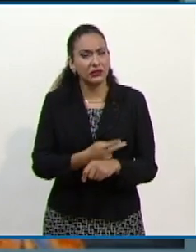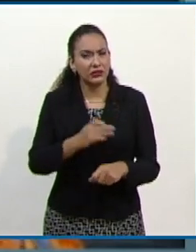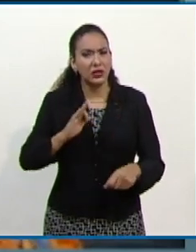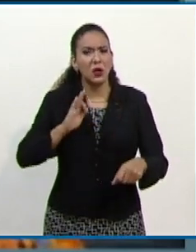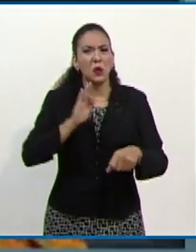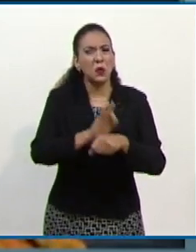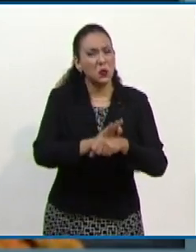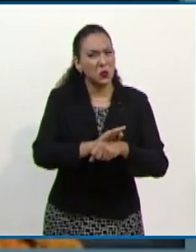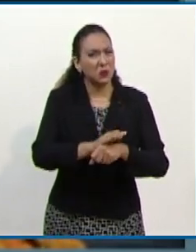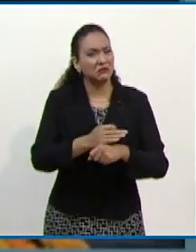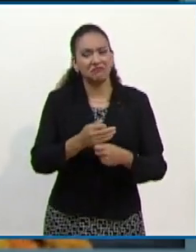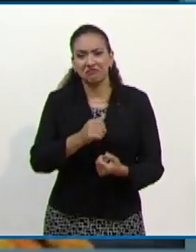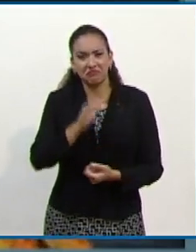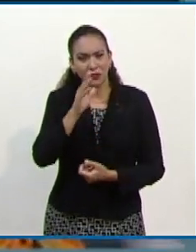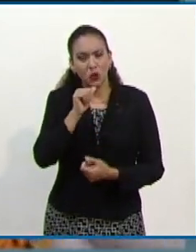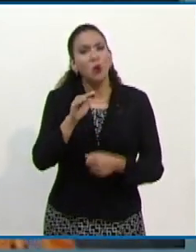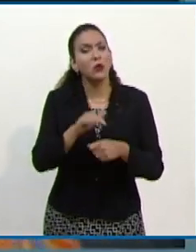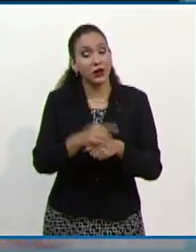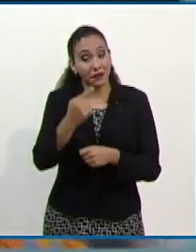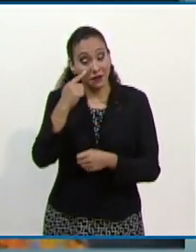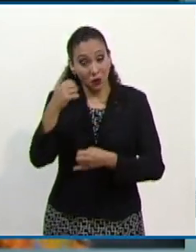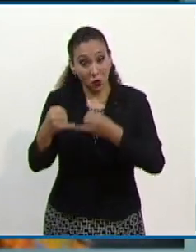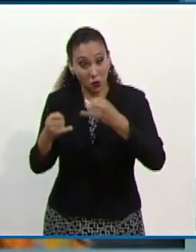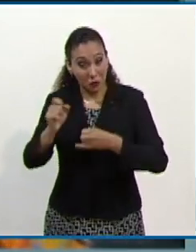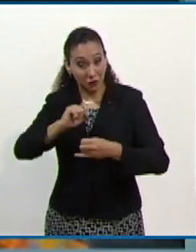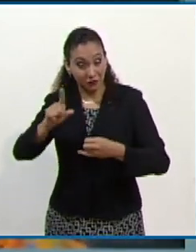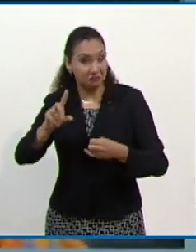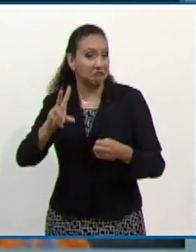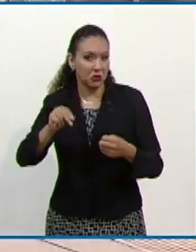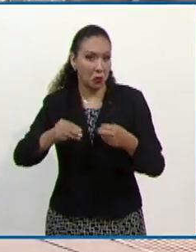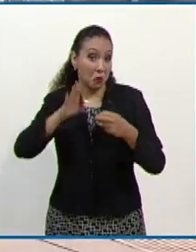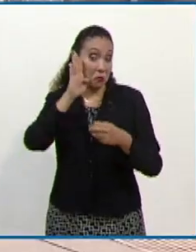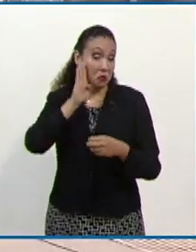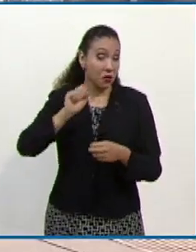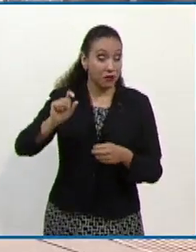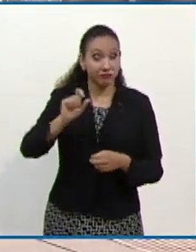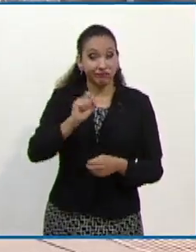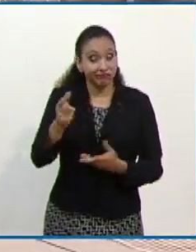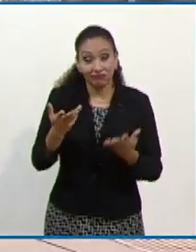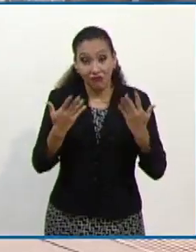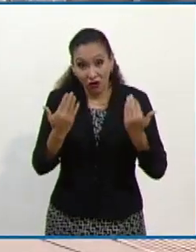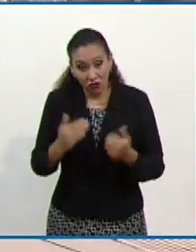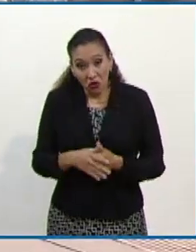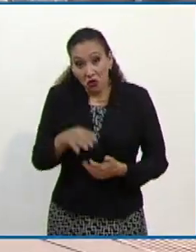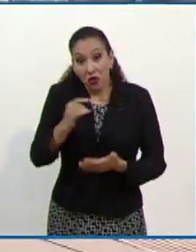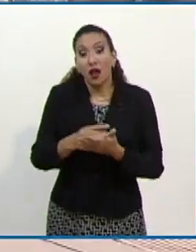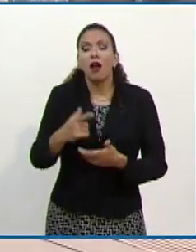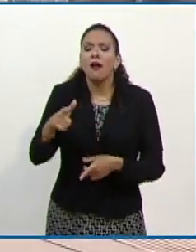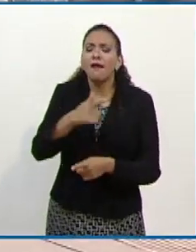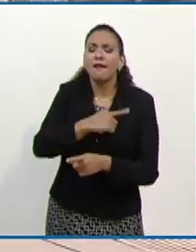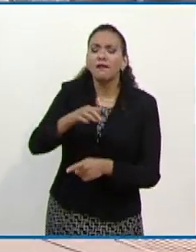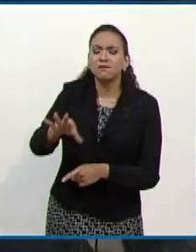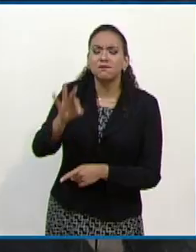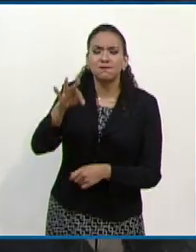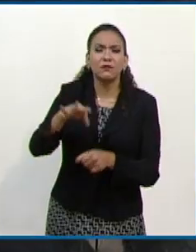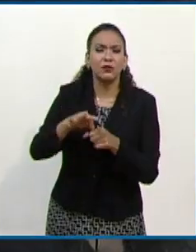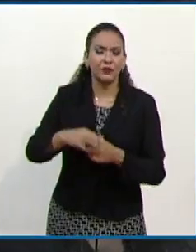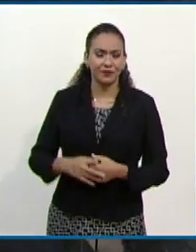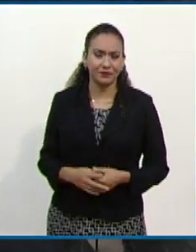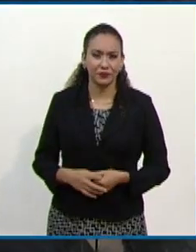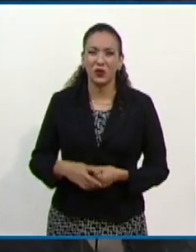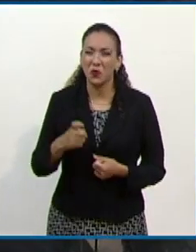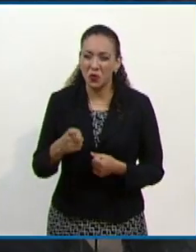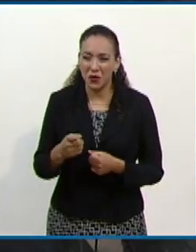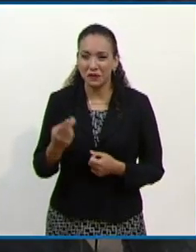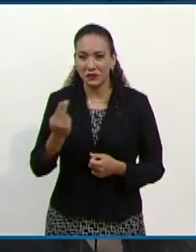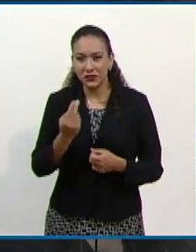jueces y juezas sin la capacidad técnica, sin la experiencia. Indicaron que la reforma debe ser integral, por lo que se